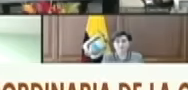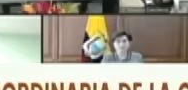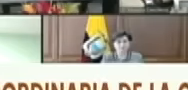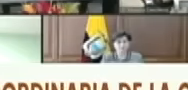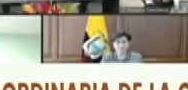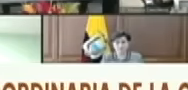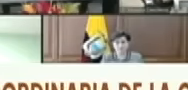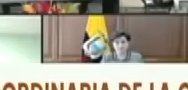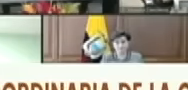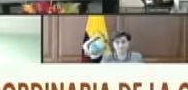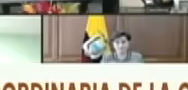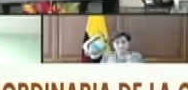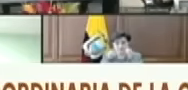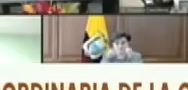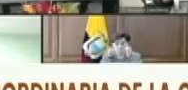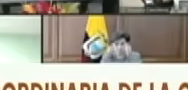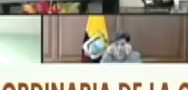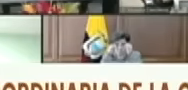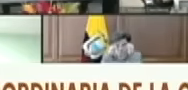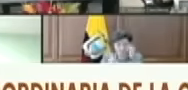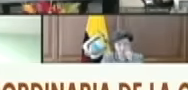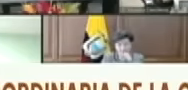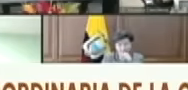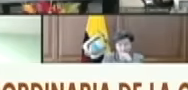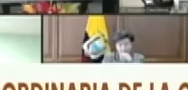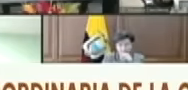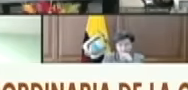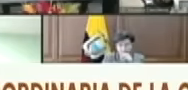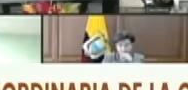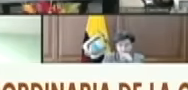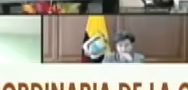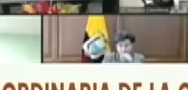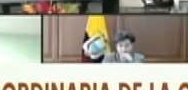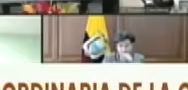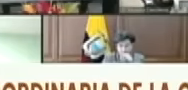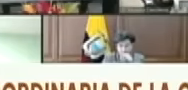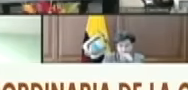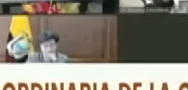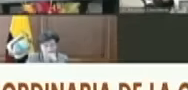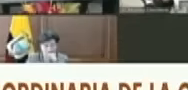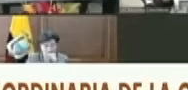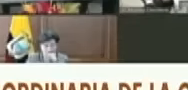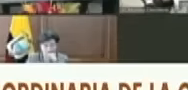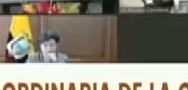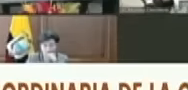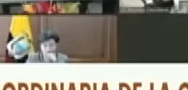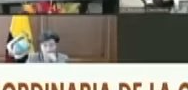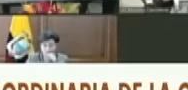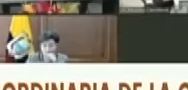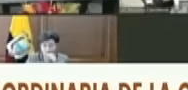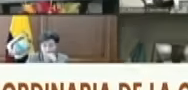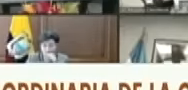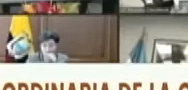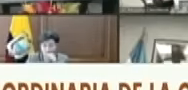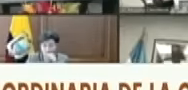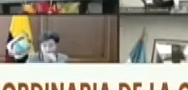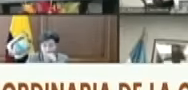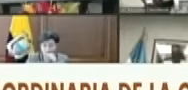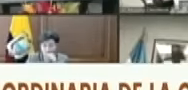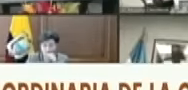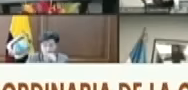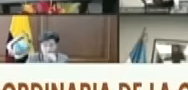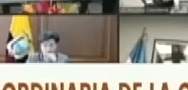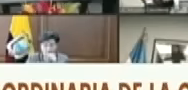respecto. Se violó la soberanía de México. Se atentó con la integridad física y la dignidad del